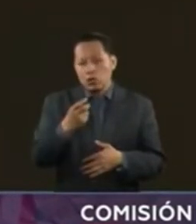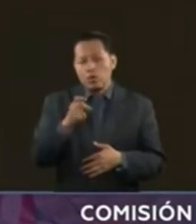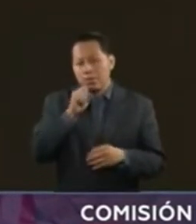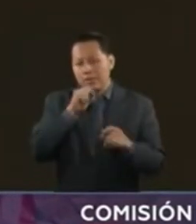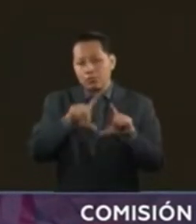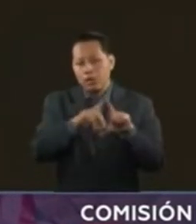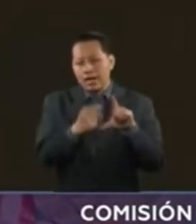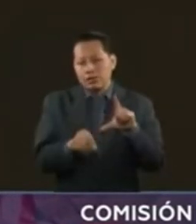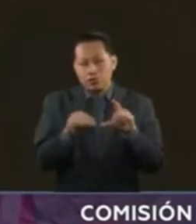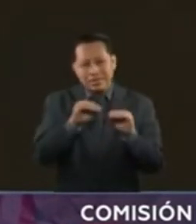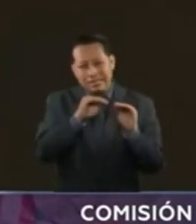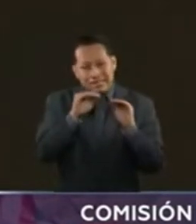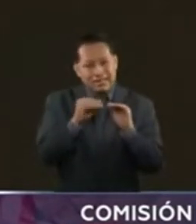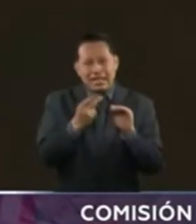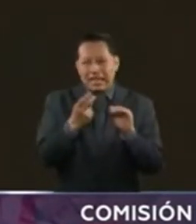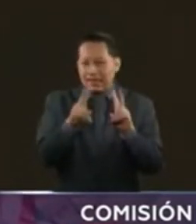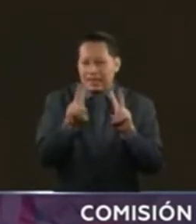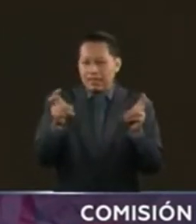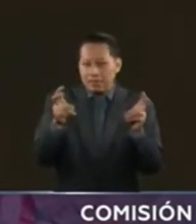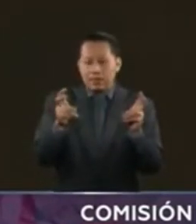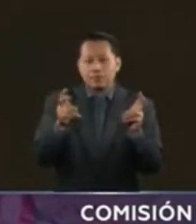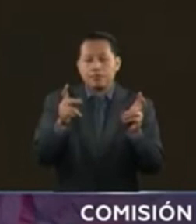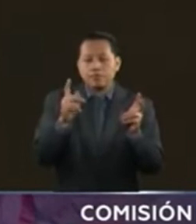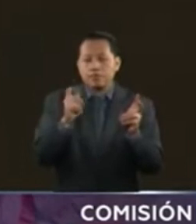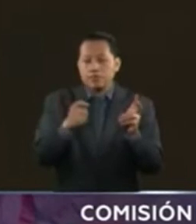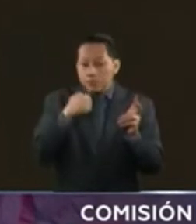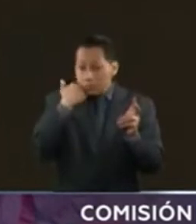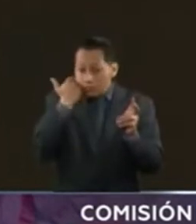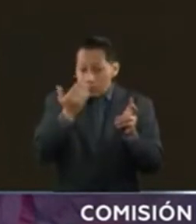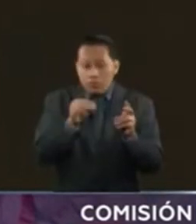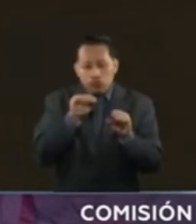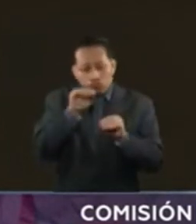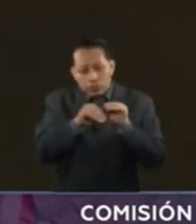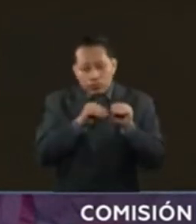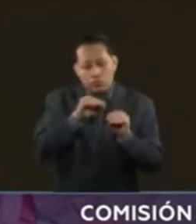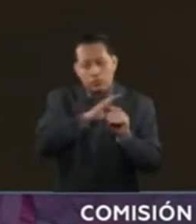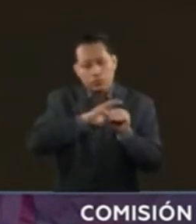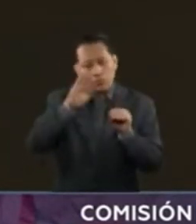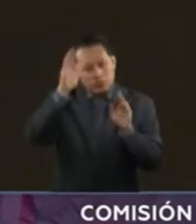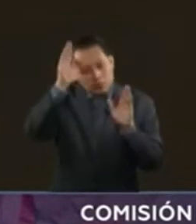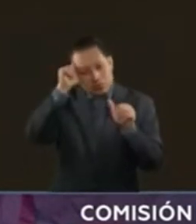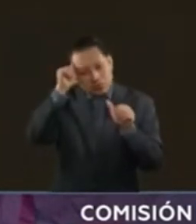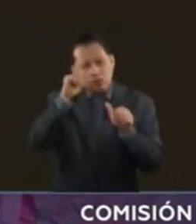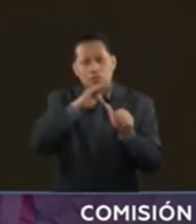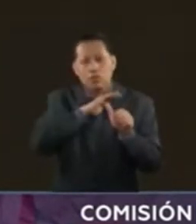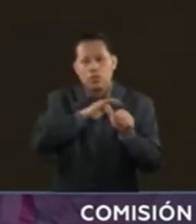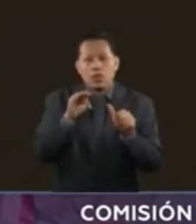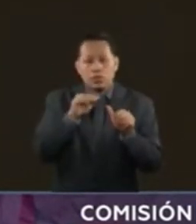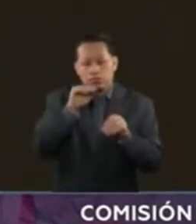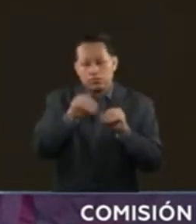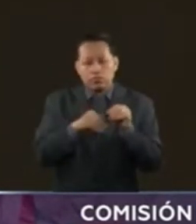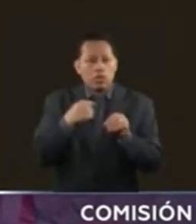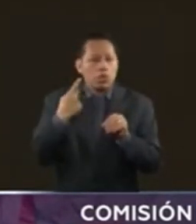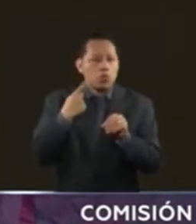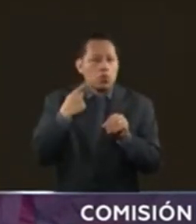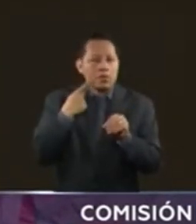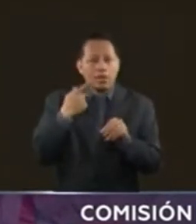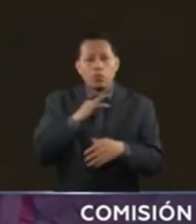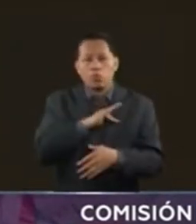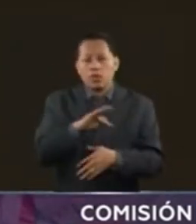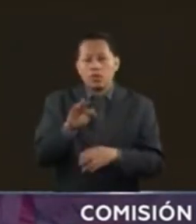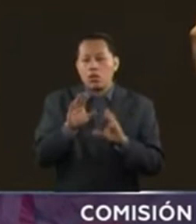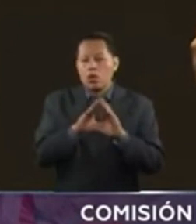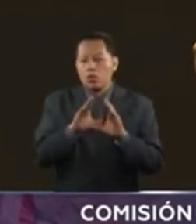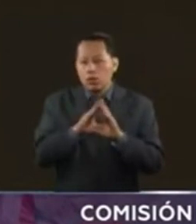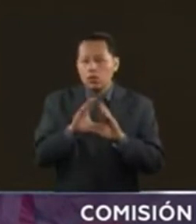debate nacional e intentando construir un acuerdo y una salida política que le